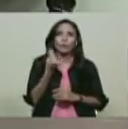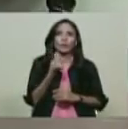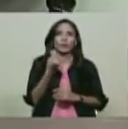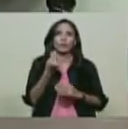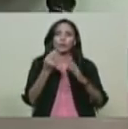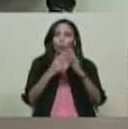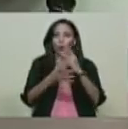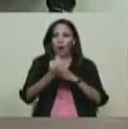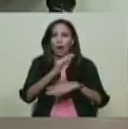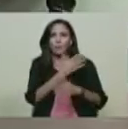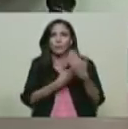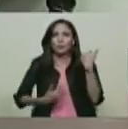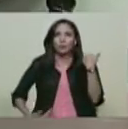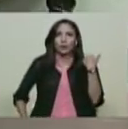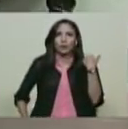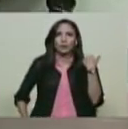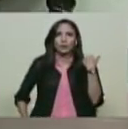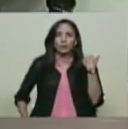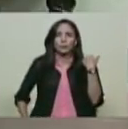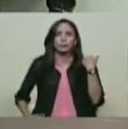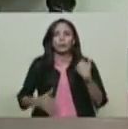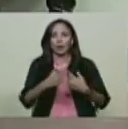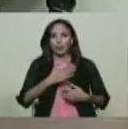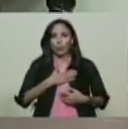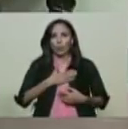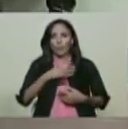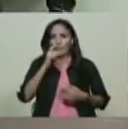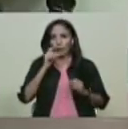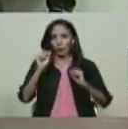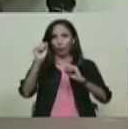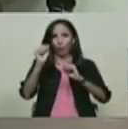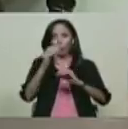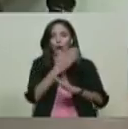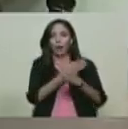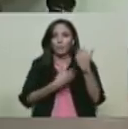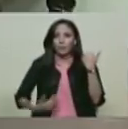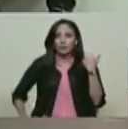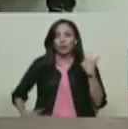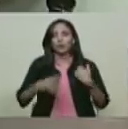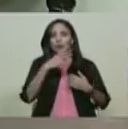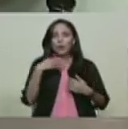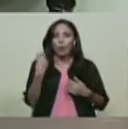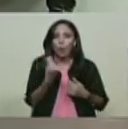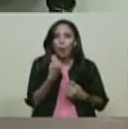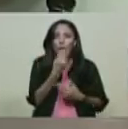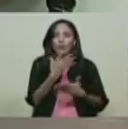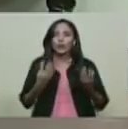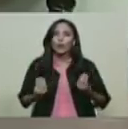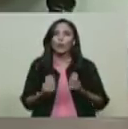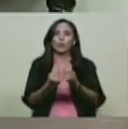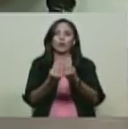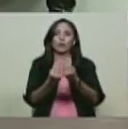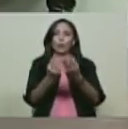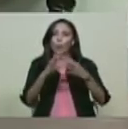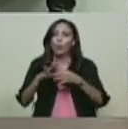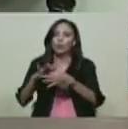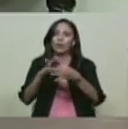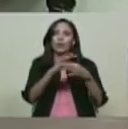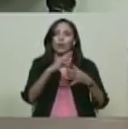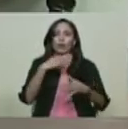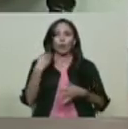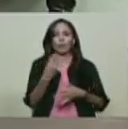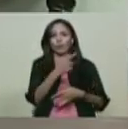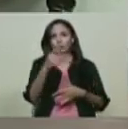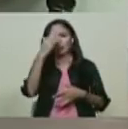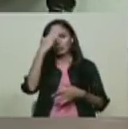tiene un presidente. Este presidente que está aquí es el presidente joven protector de la juventud. Sabe la clase obrera venezolana